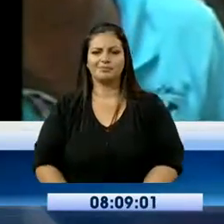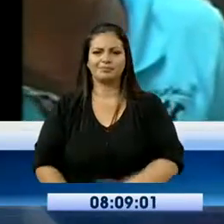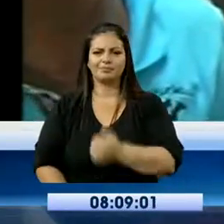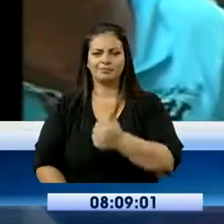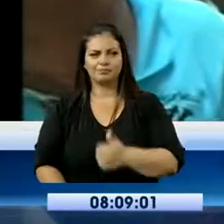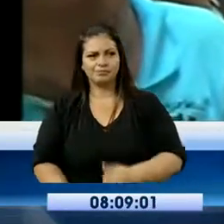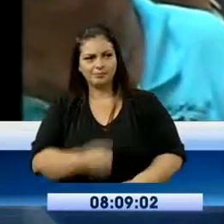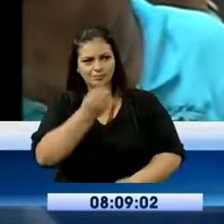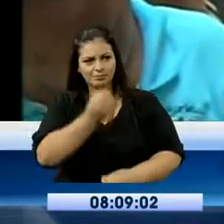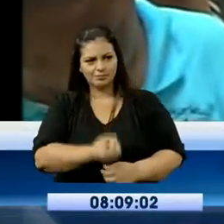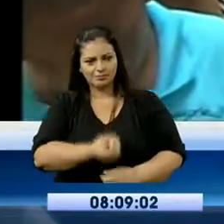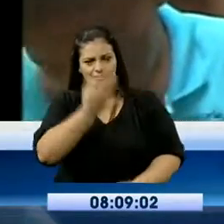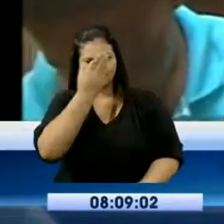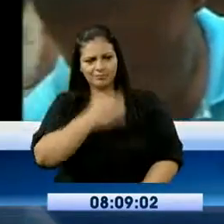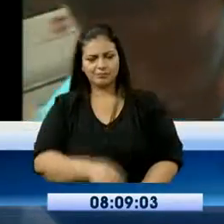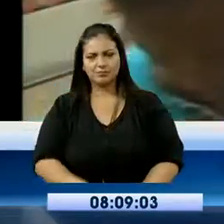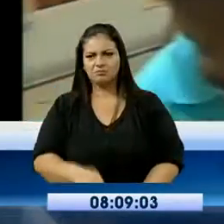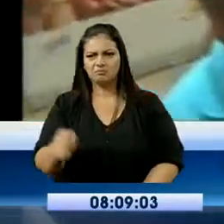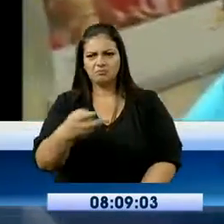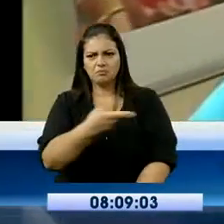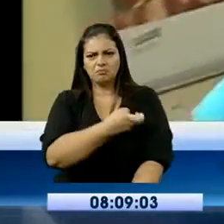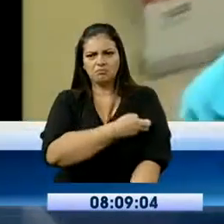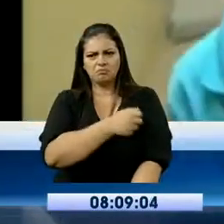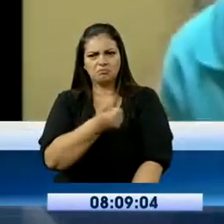opina de este tipo de brigadas?